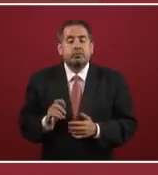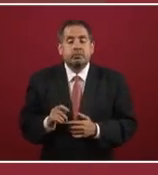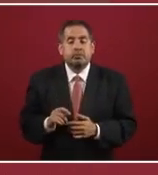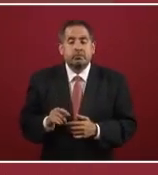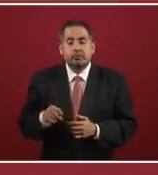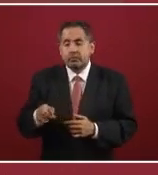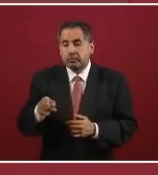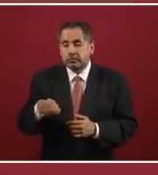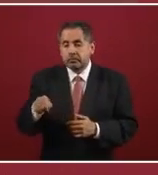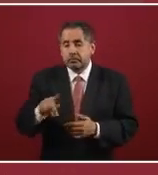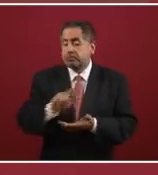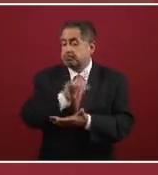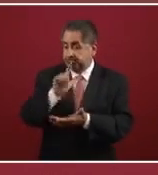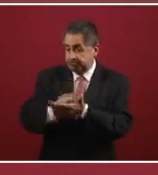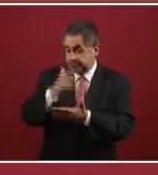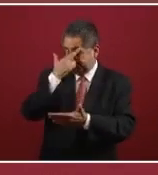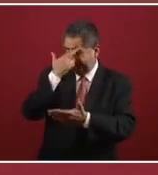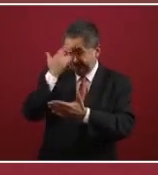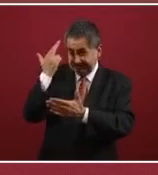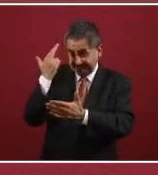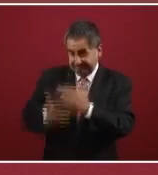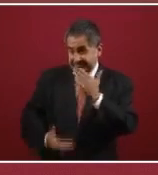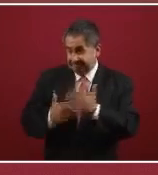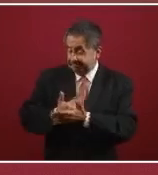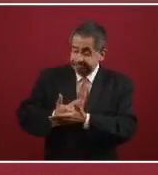de que ya es delito grave